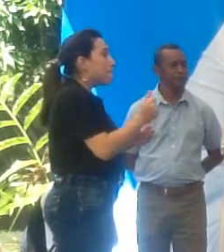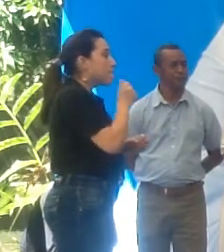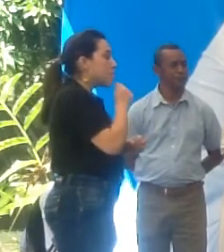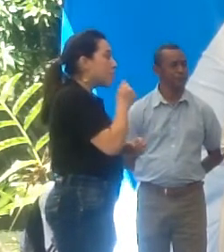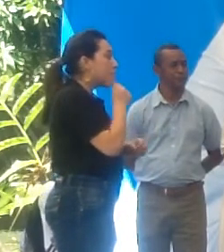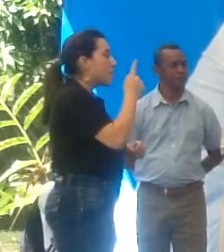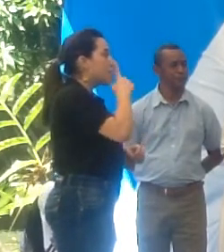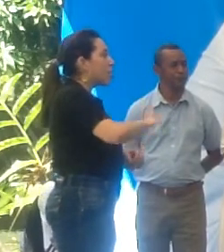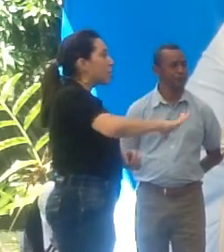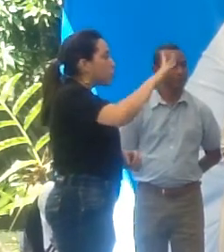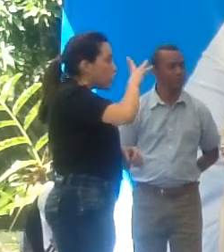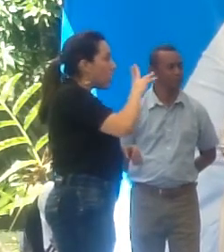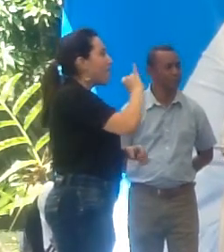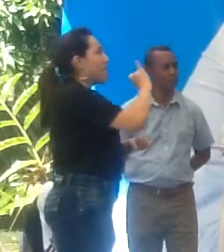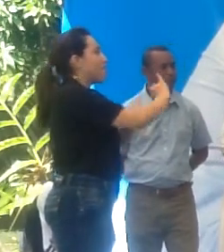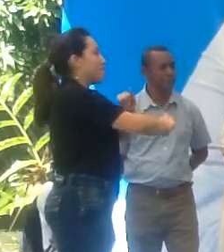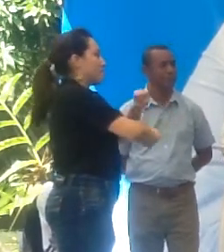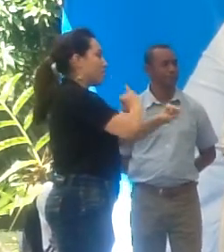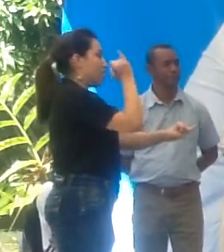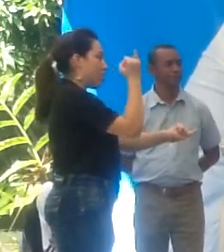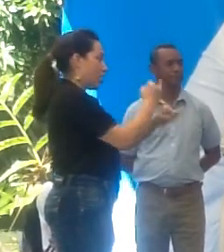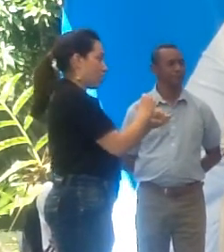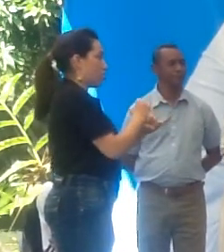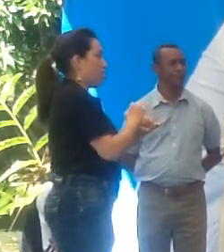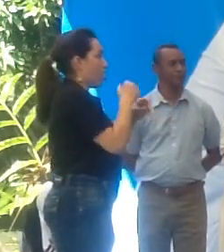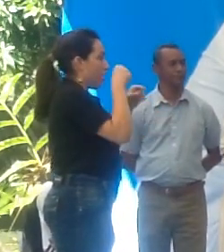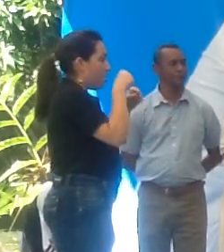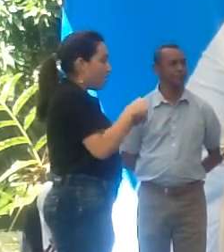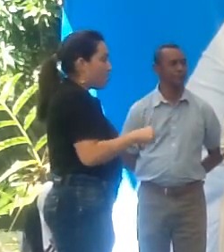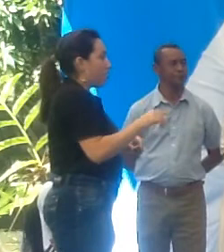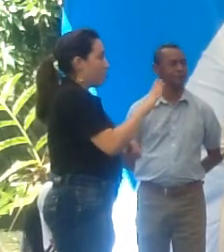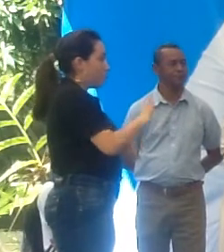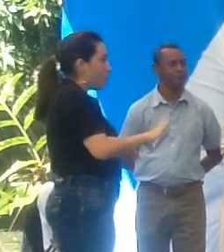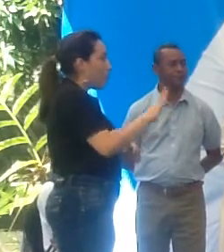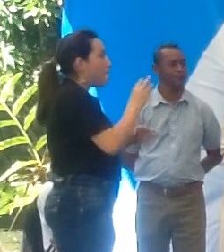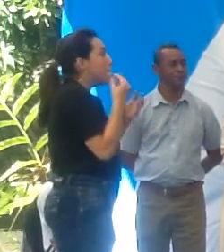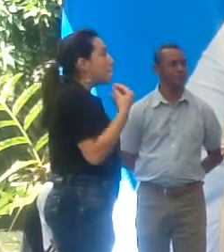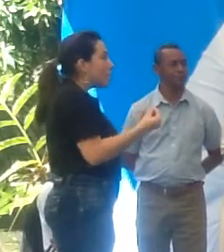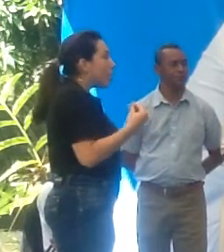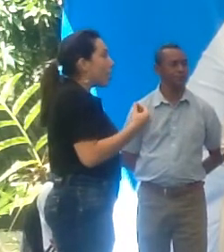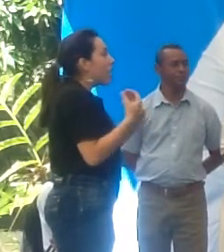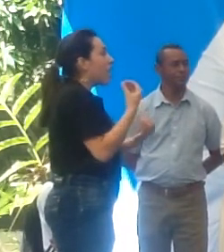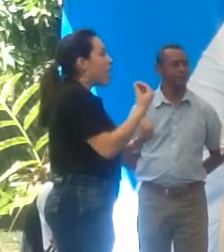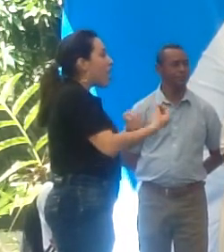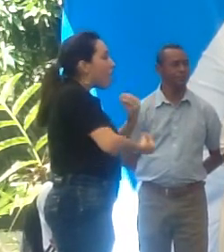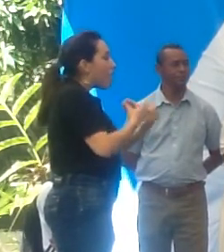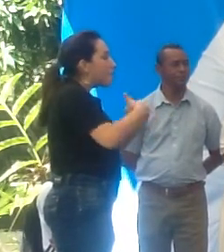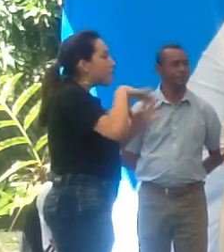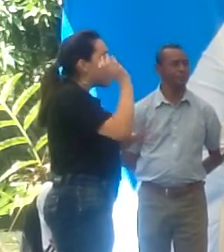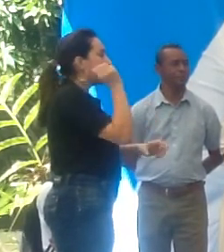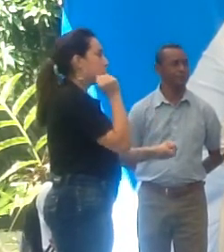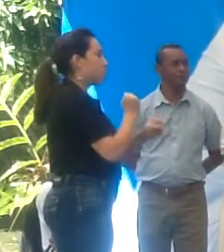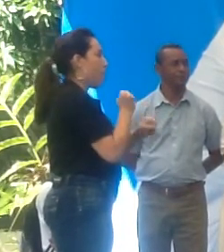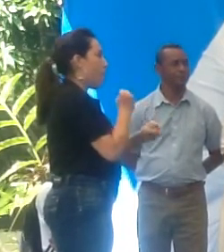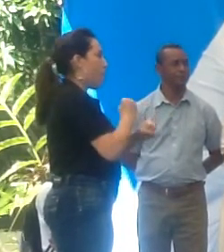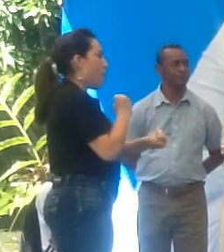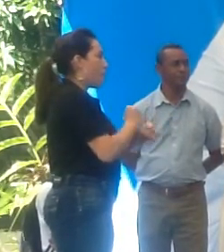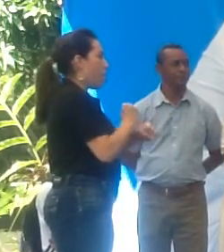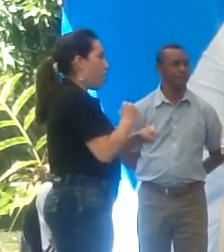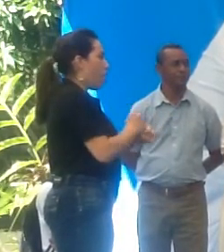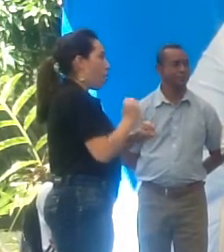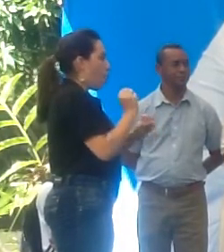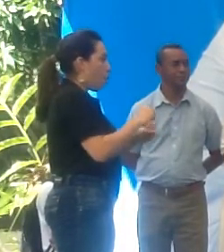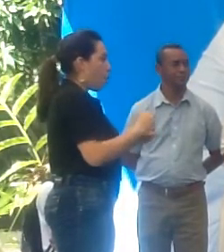privada nacional e internacional a nuestro territorio para que sean generadores de empleo en